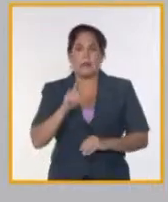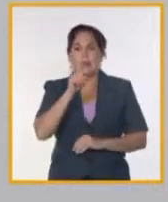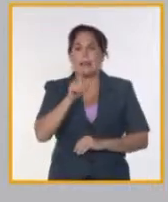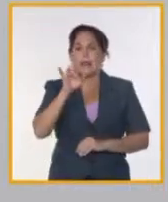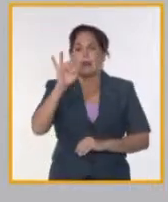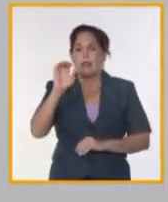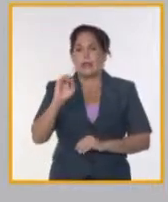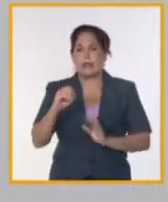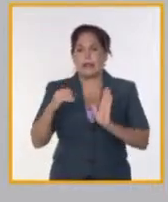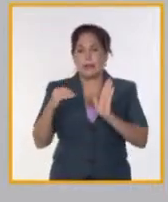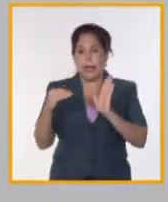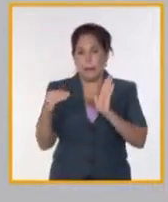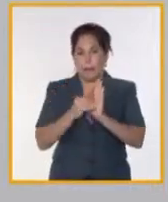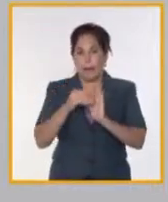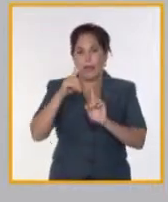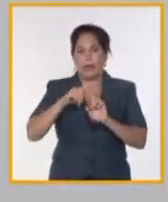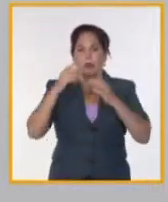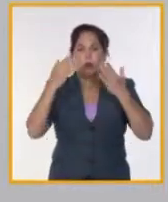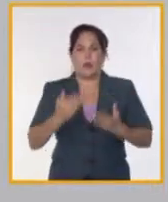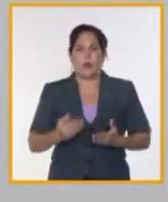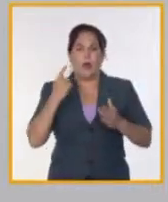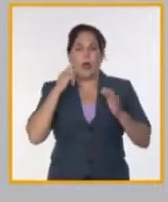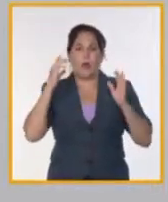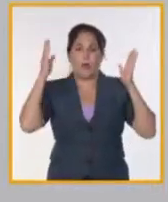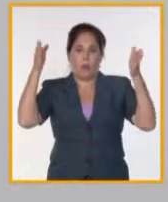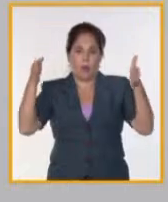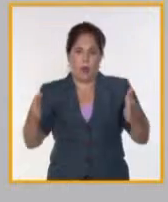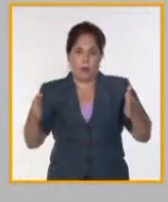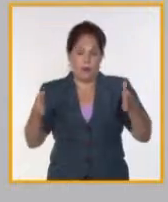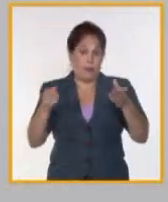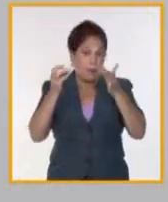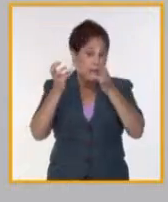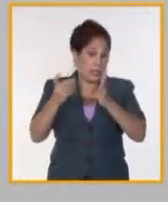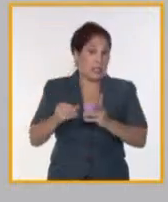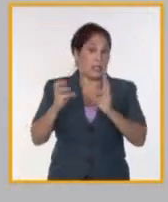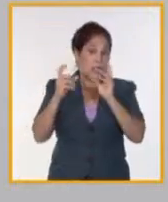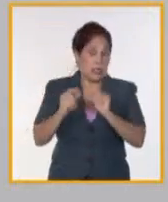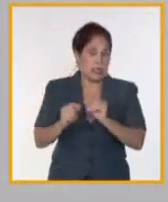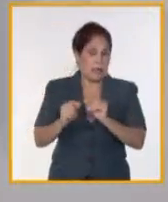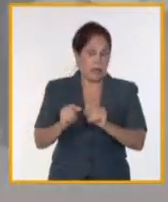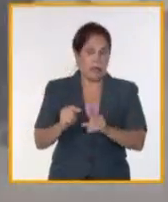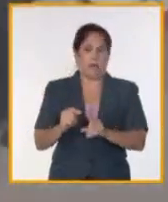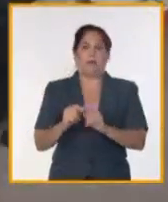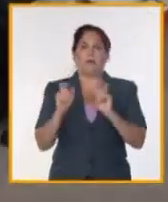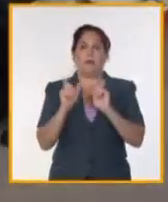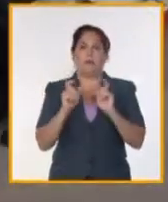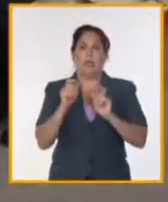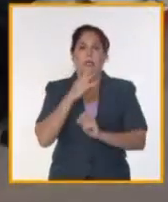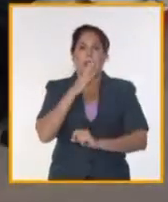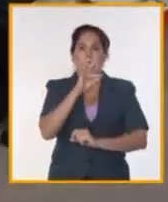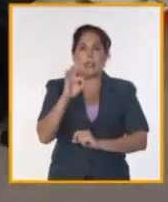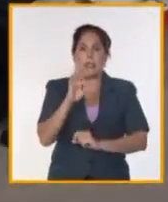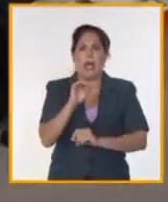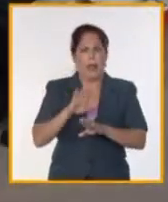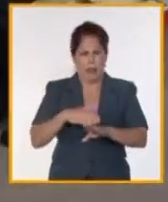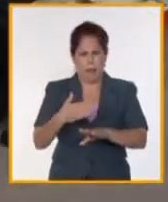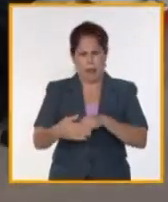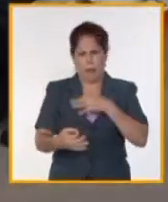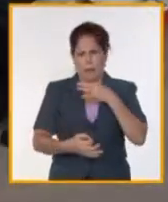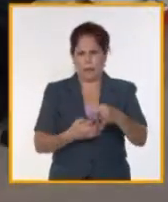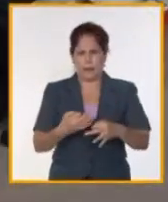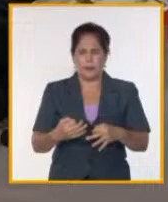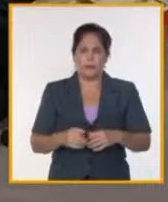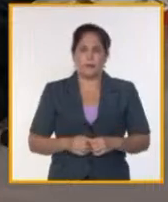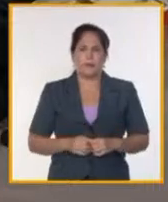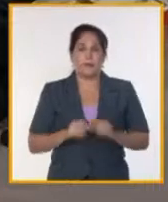170.000 toneladas de sal al año. Esa es una cifra de la que, por supuesto, algunos se preguntarán, bueno, ¿y dónde está la sal? De eso hablaré un poquito más adelante, pero